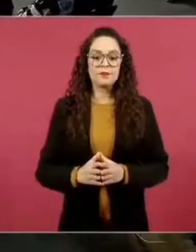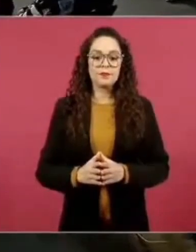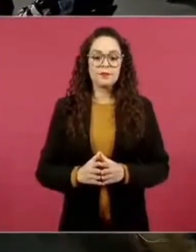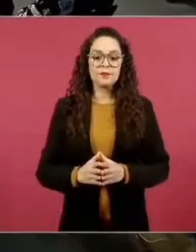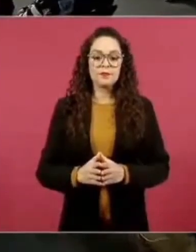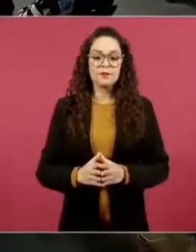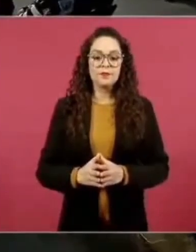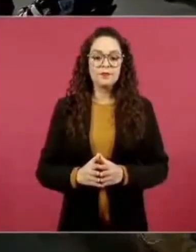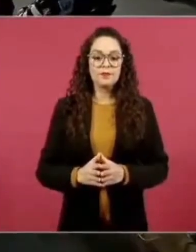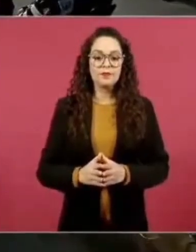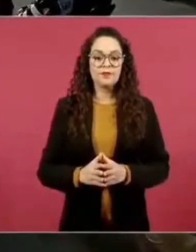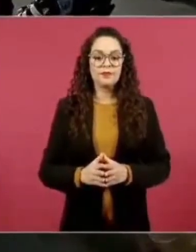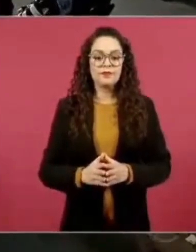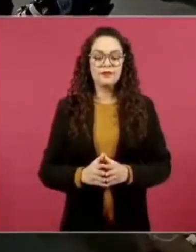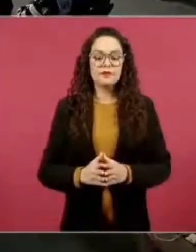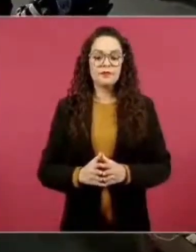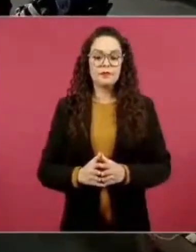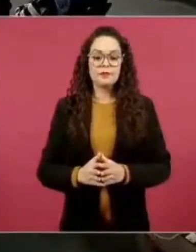Gracias.